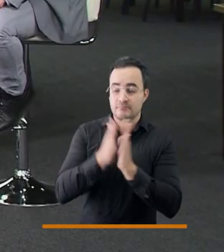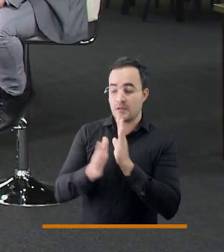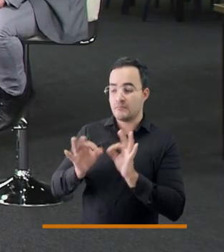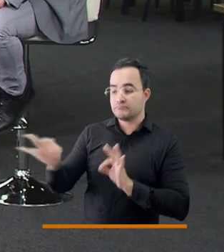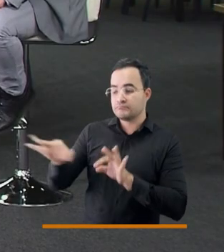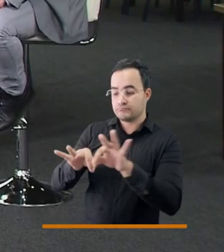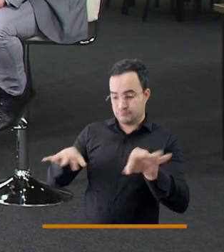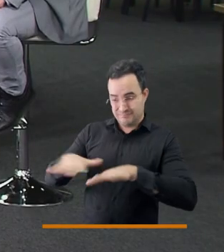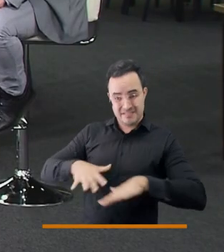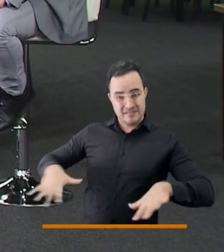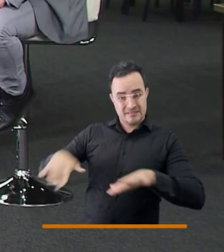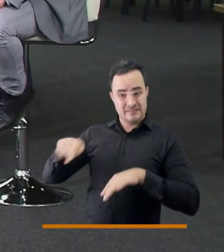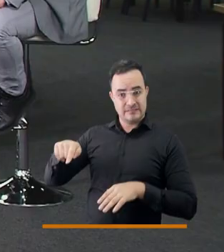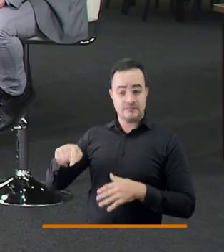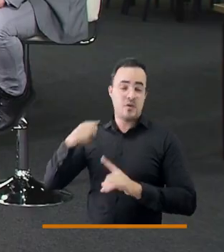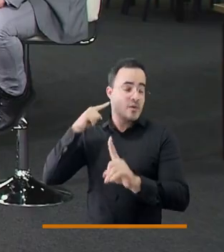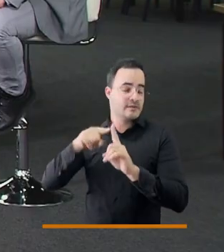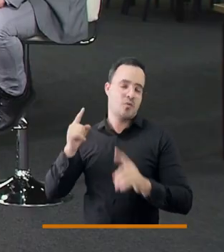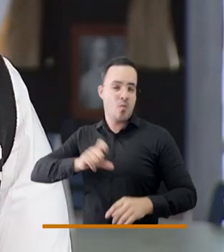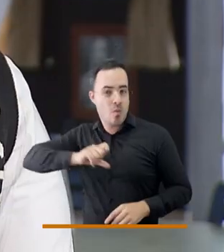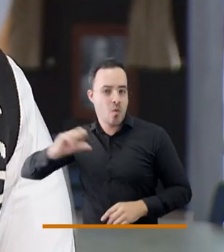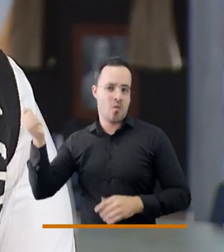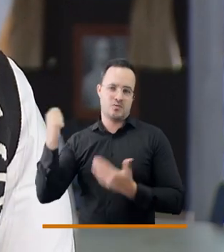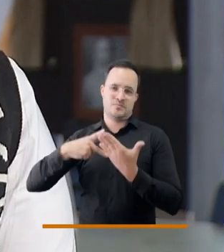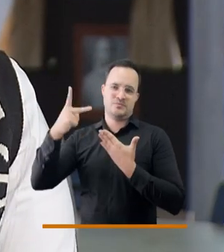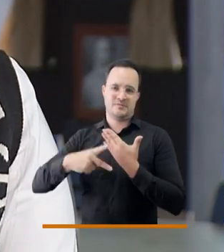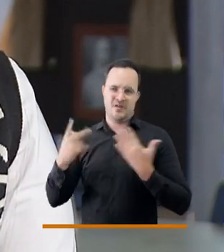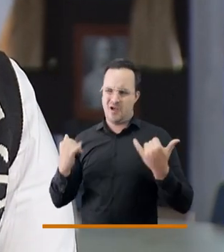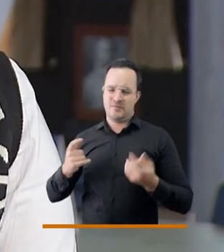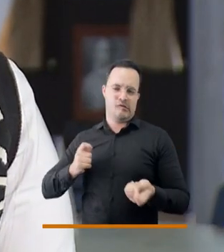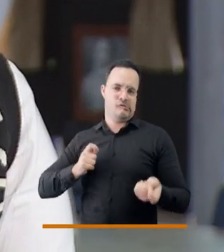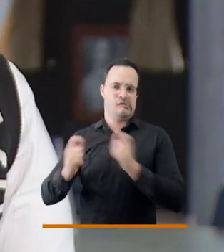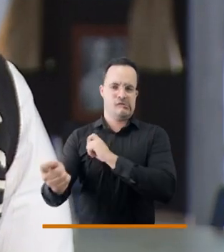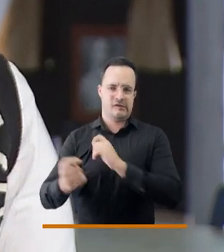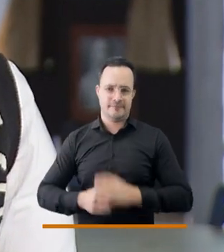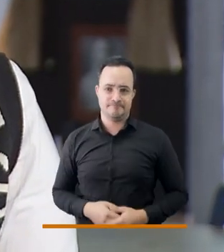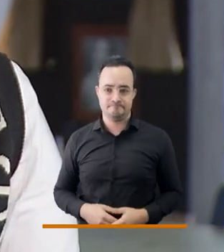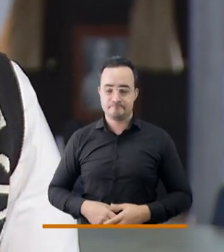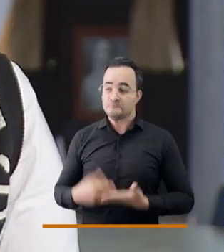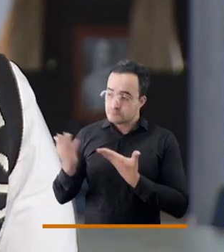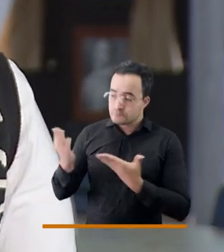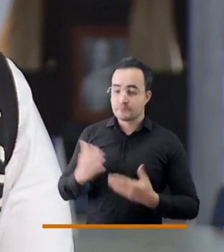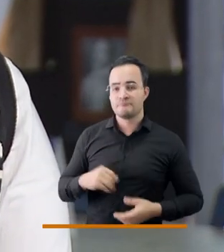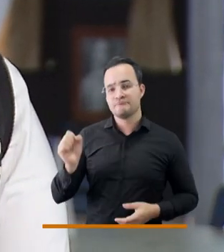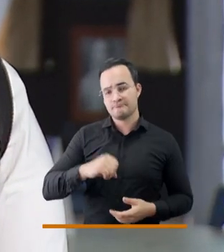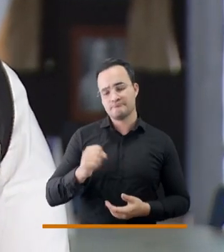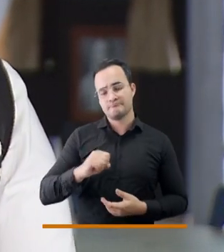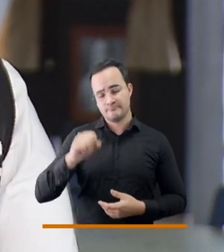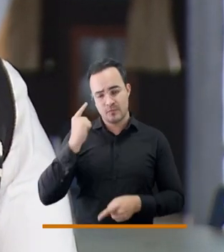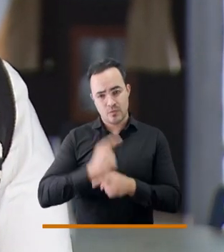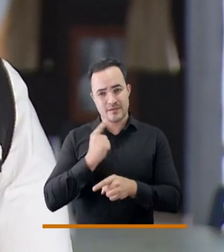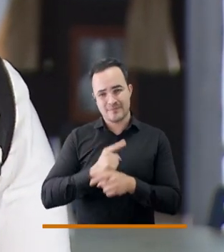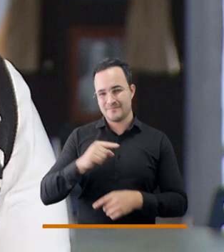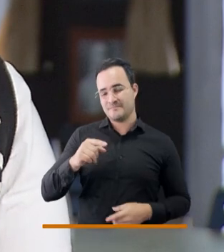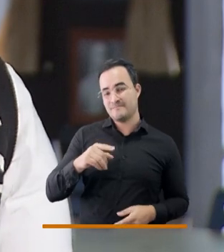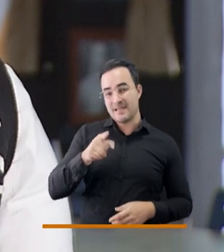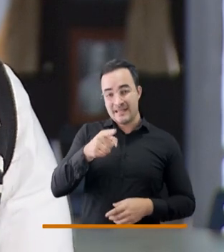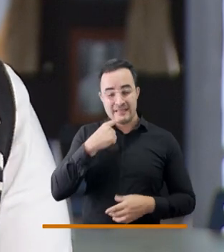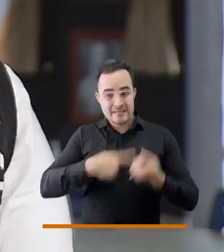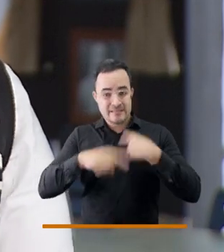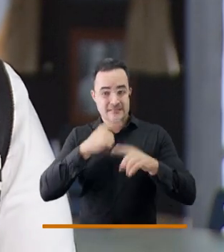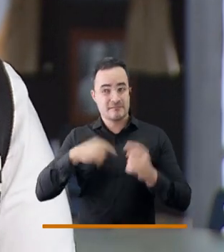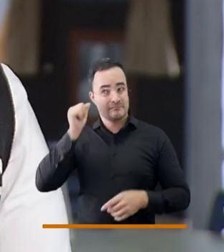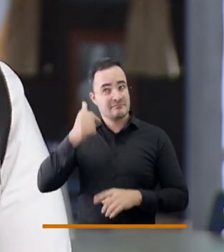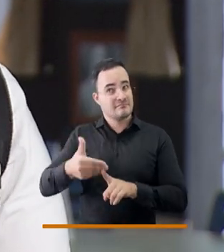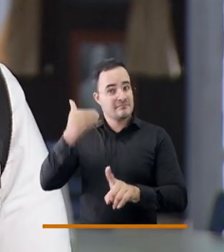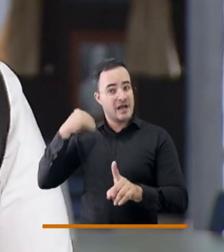diferente. Iniciamos con las damas, concejal Leticia. Así es, Caterine, es bueno hacer un recorderis de saber de dónde viene este